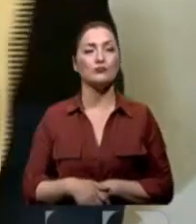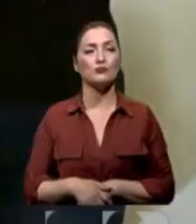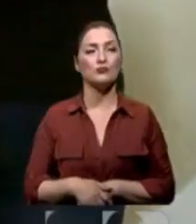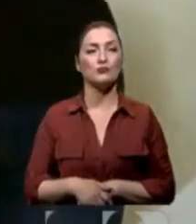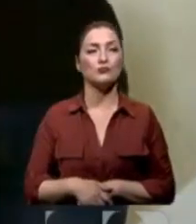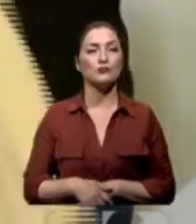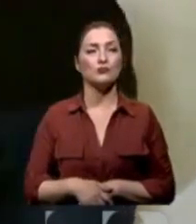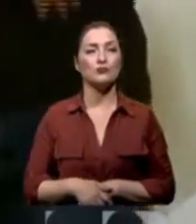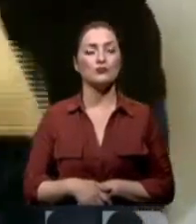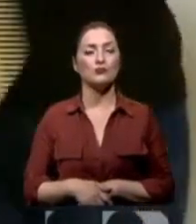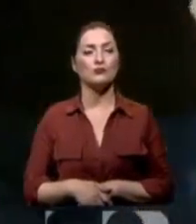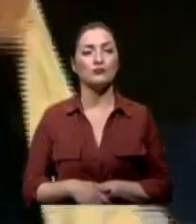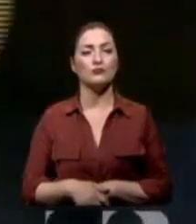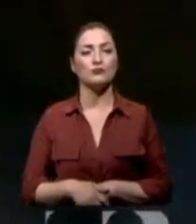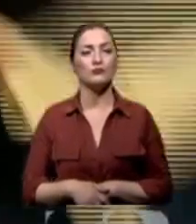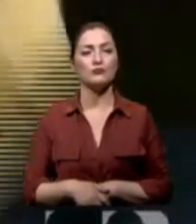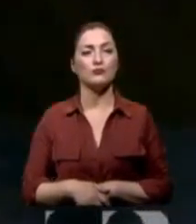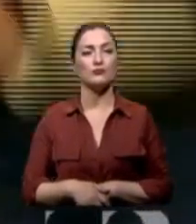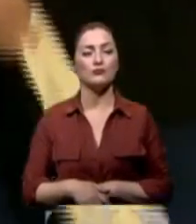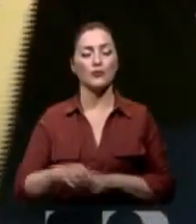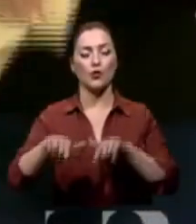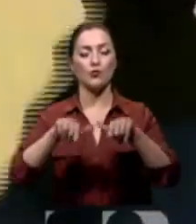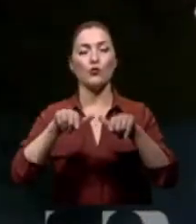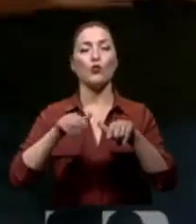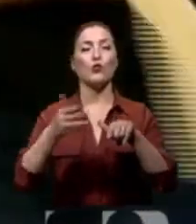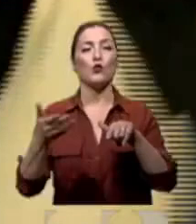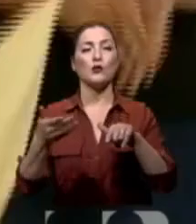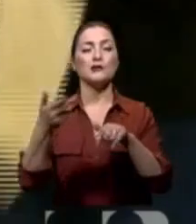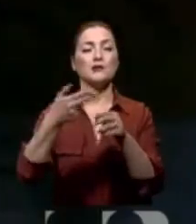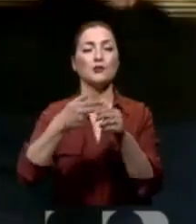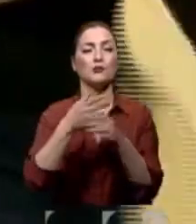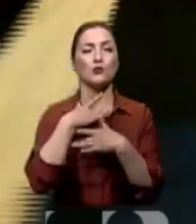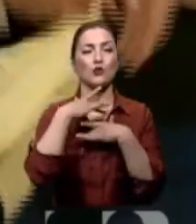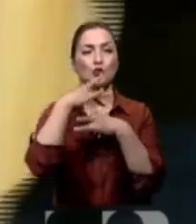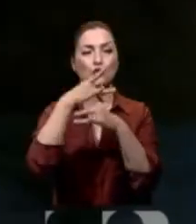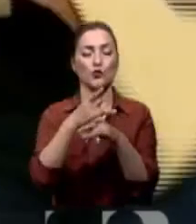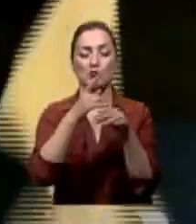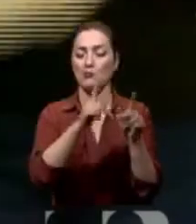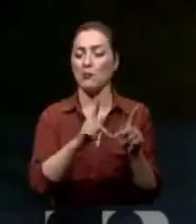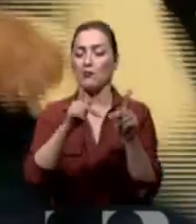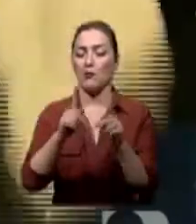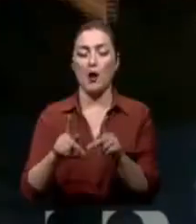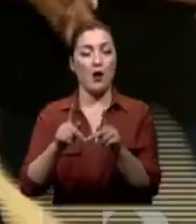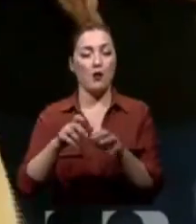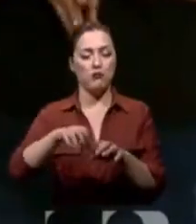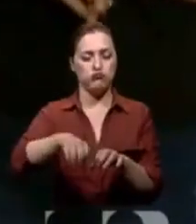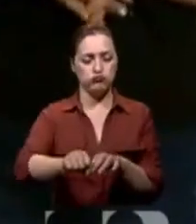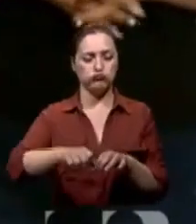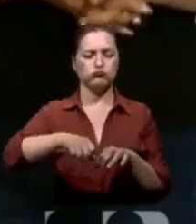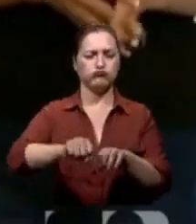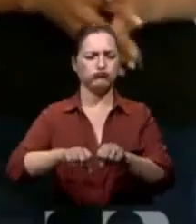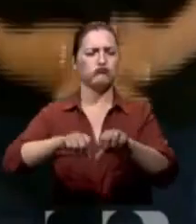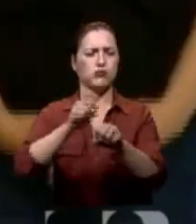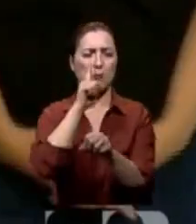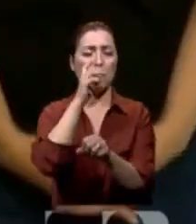ve! Bueno, les cuento que de aquí, de Atavío y Manduca, no solo que me ha encantado la preparación de las guaguas, cómo se han